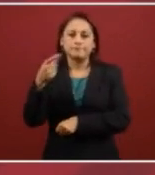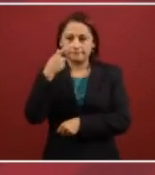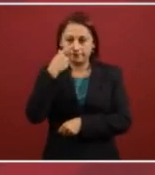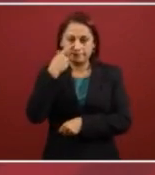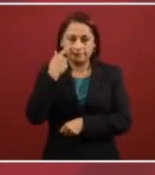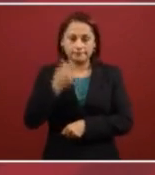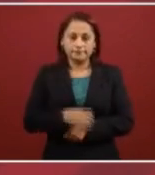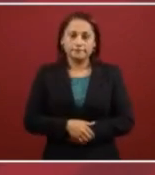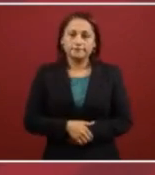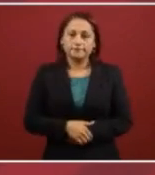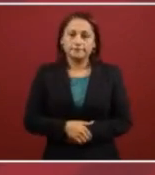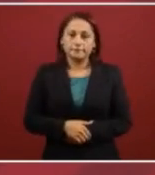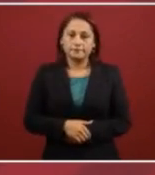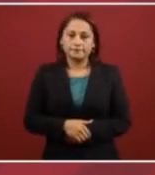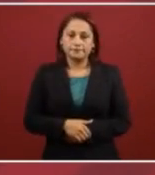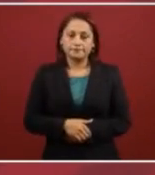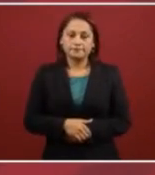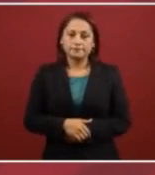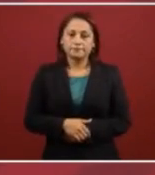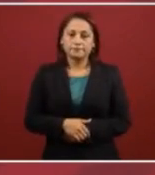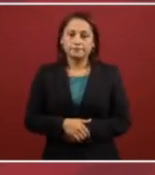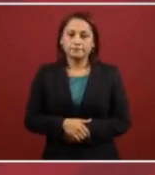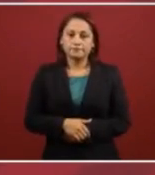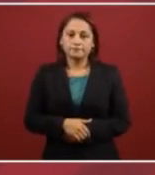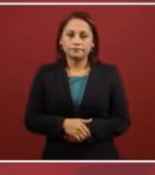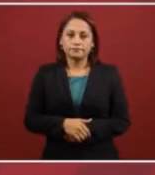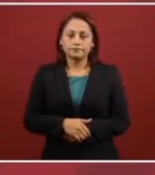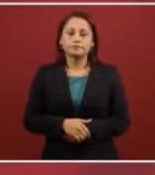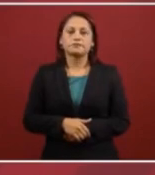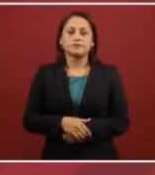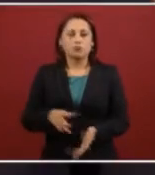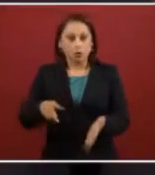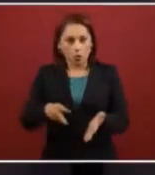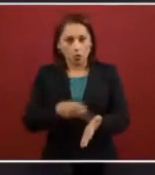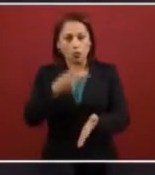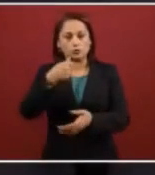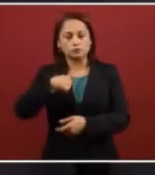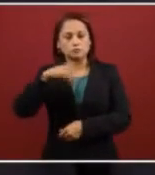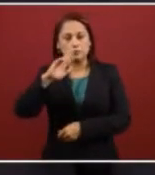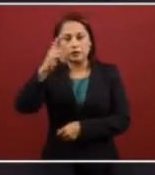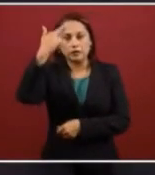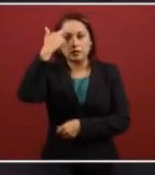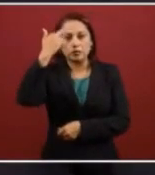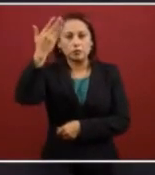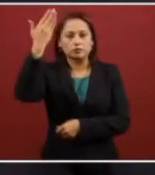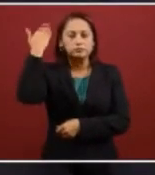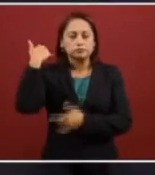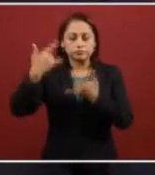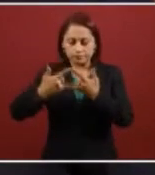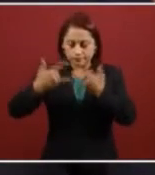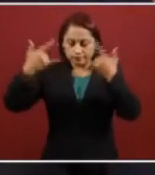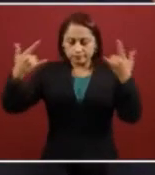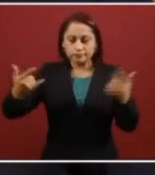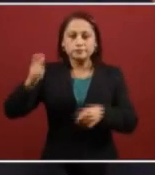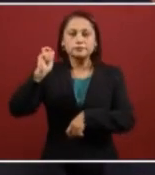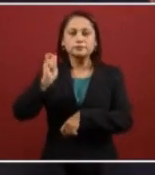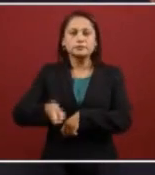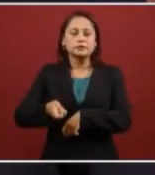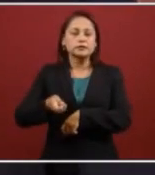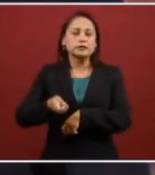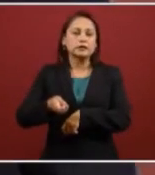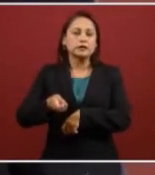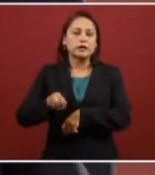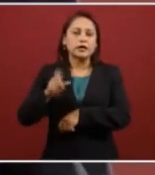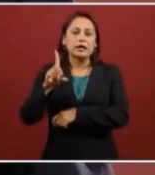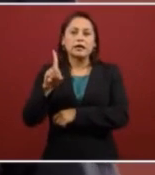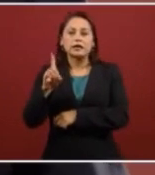Y recuerdo también, volviendo a la historia, and remembering again, hablaba yo de la democracia, regarding democracy.